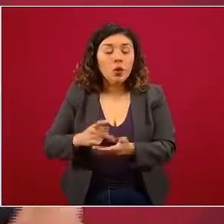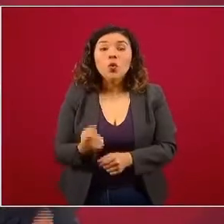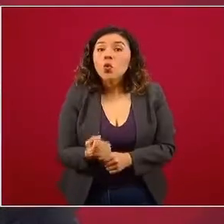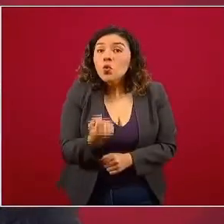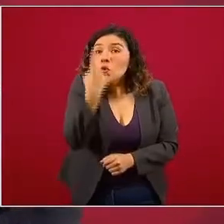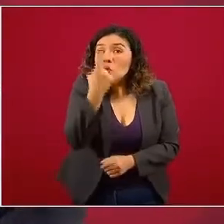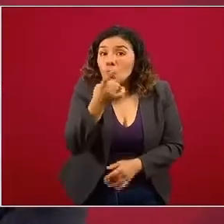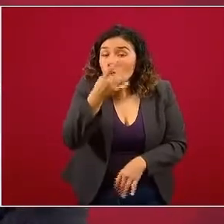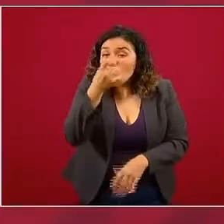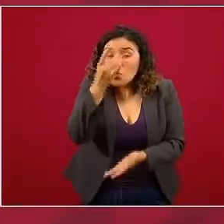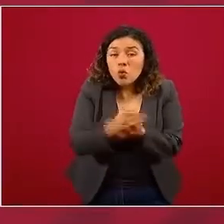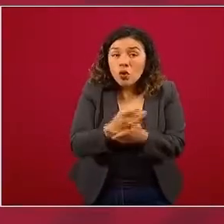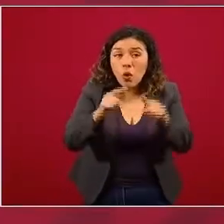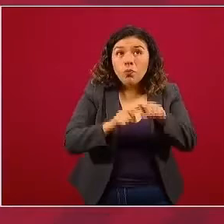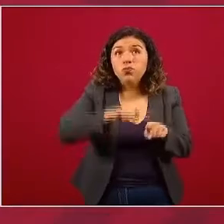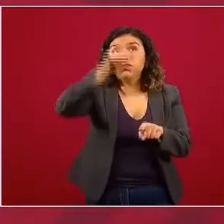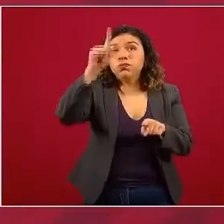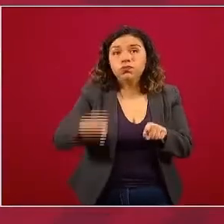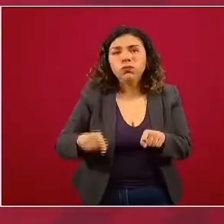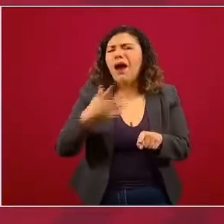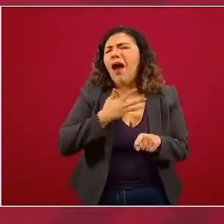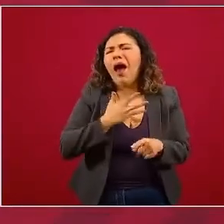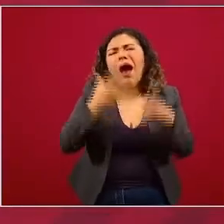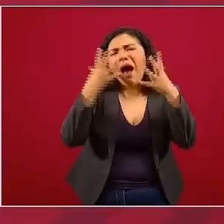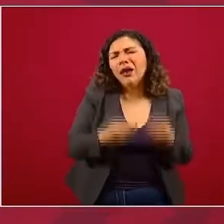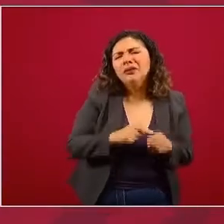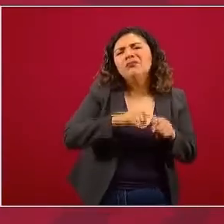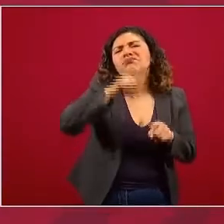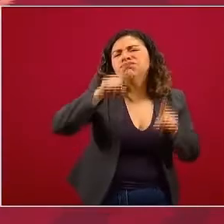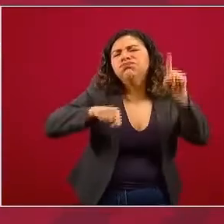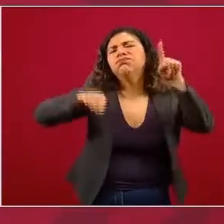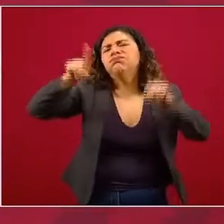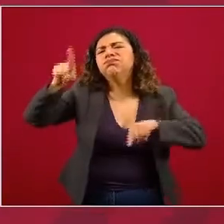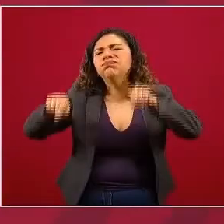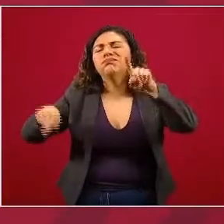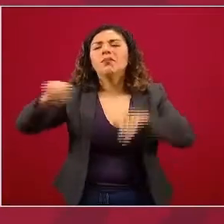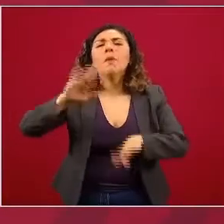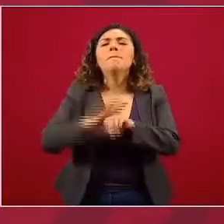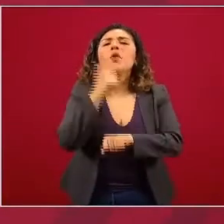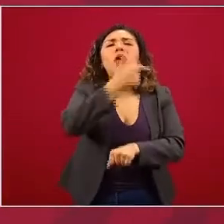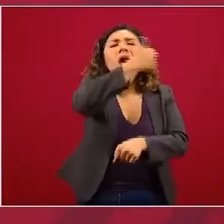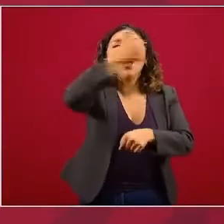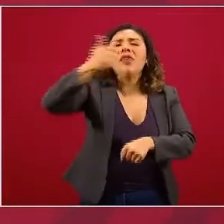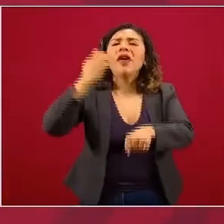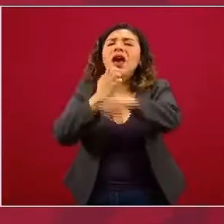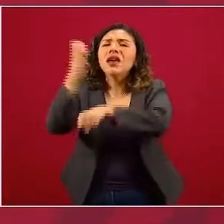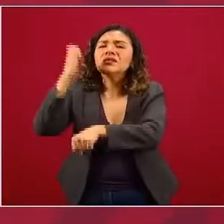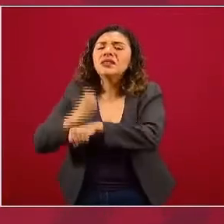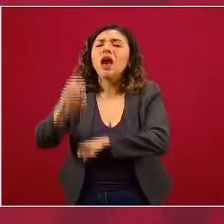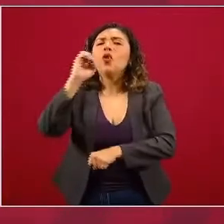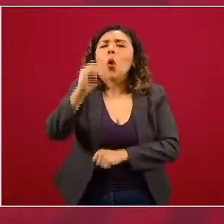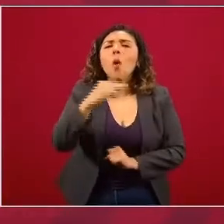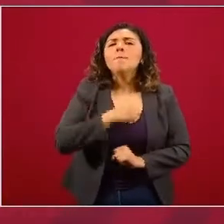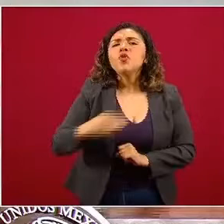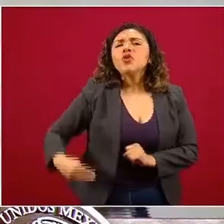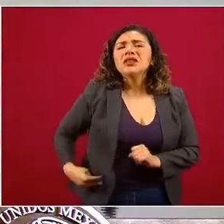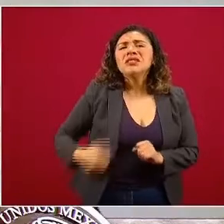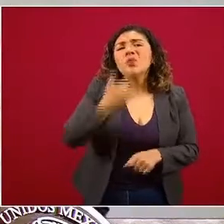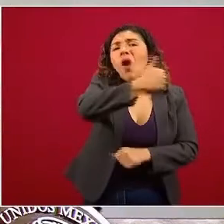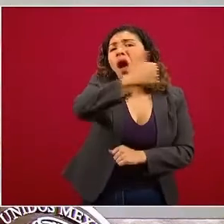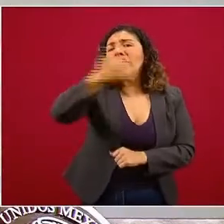hay una sola curva epidémica, hay múltiples curvas epidémicas en la medida en que en cada estado o incluso en cada